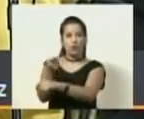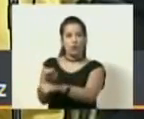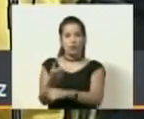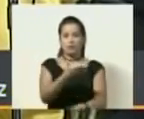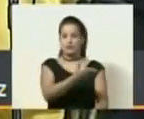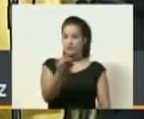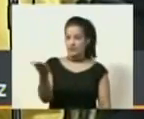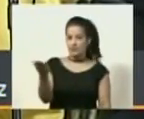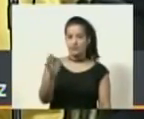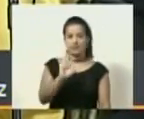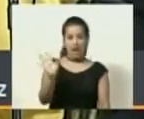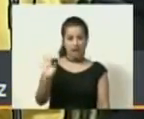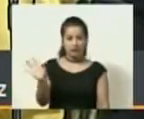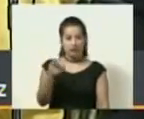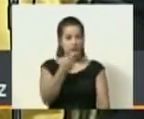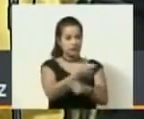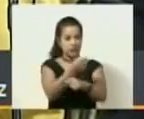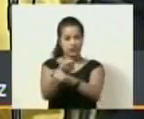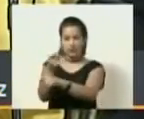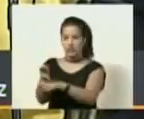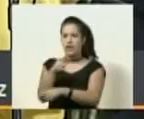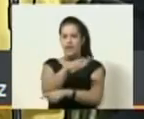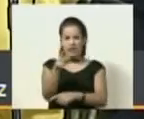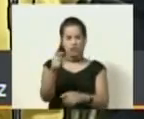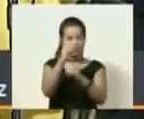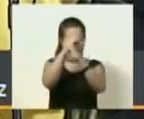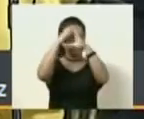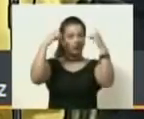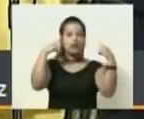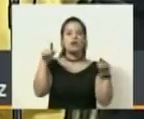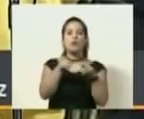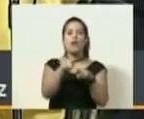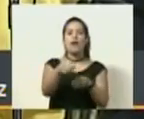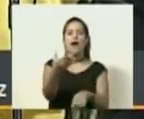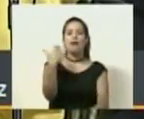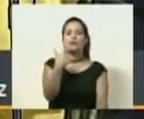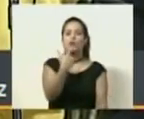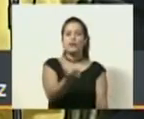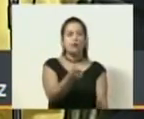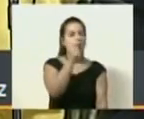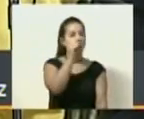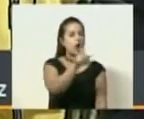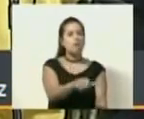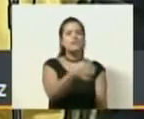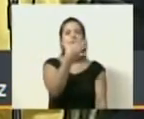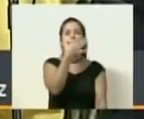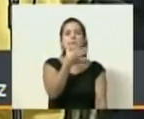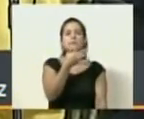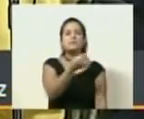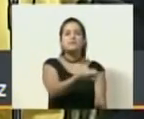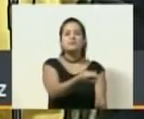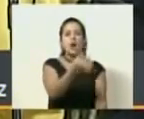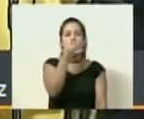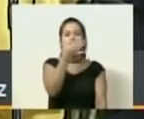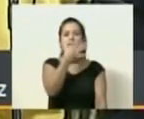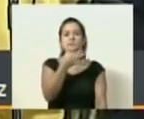especialistas con esa visión que nos transmitía este muchacho que nos habló.